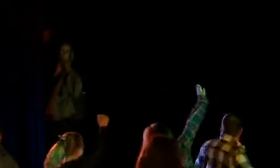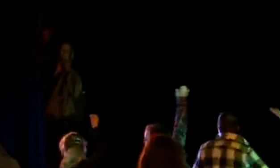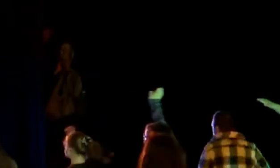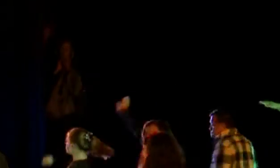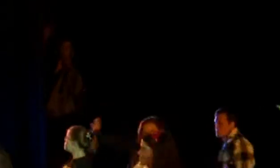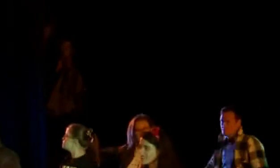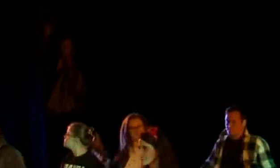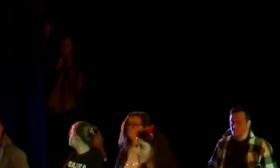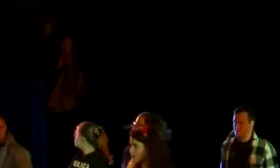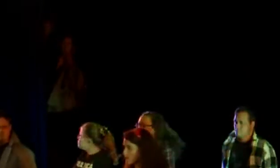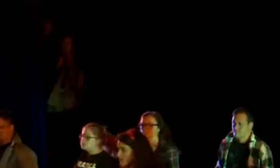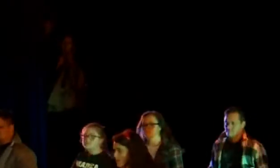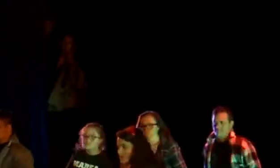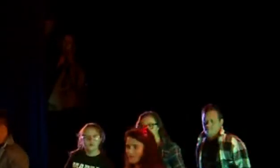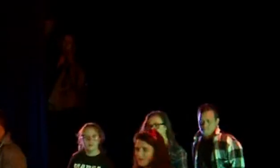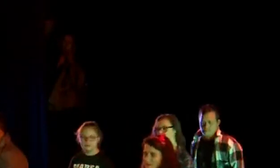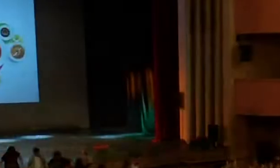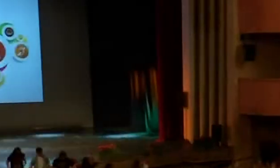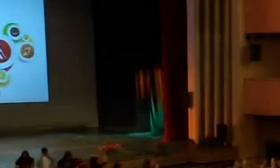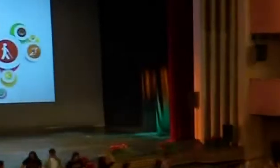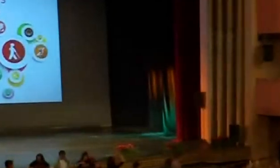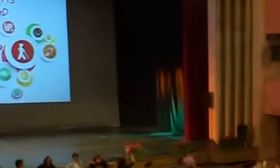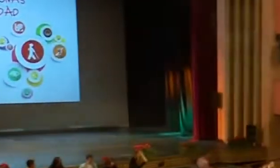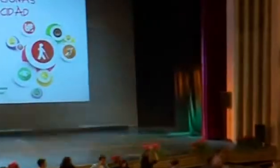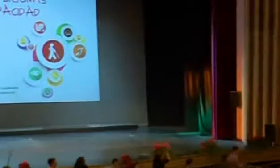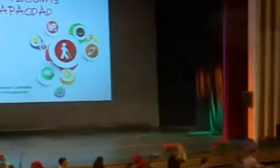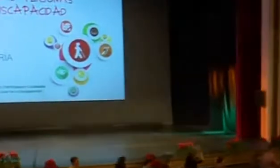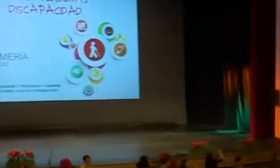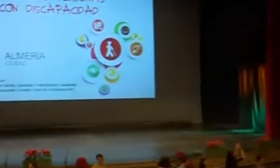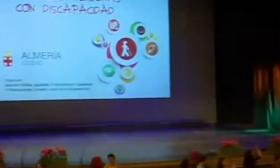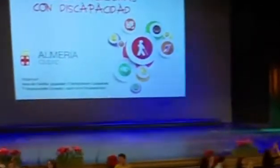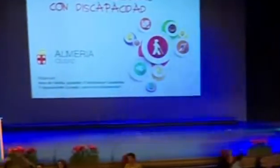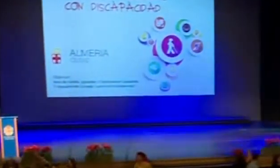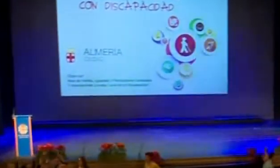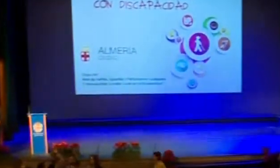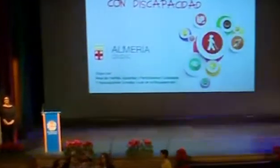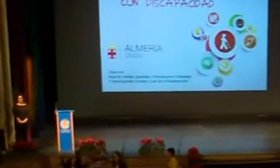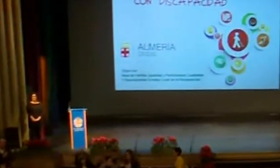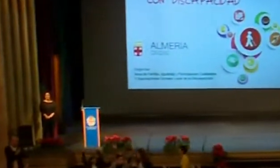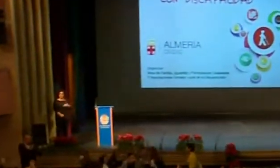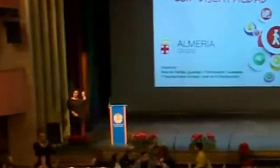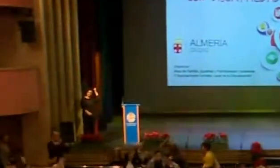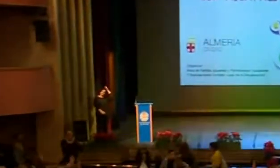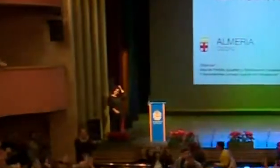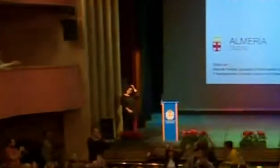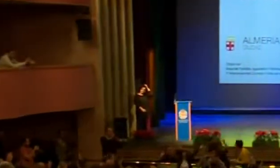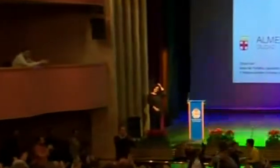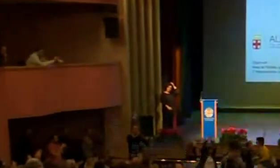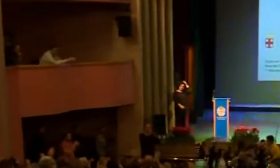la entrega de los premios del sexto concurso de cortometrajes Gallo Pedro, en la que han participado un total de 41 obras